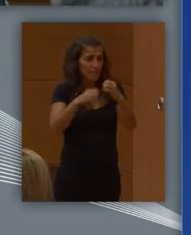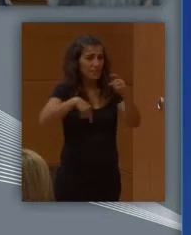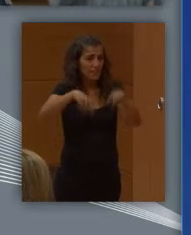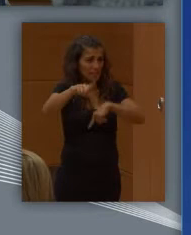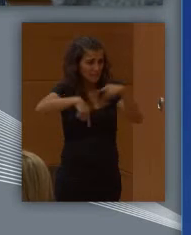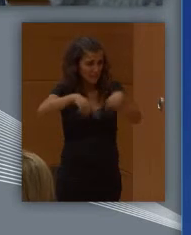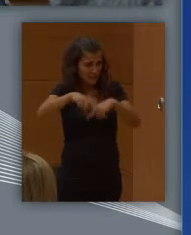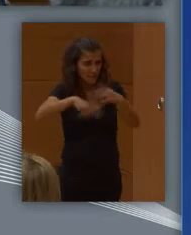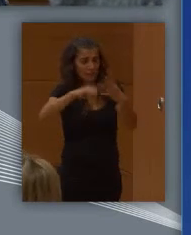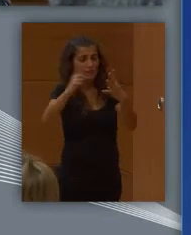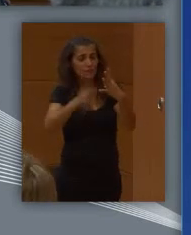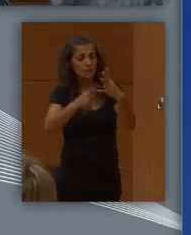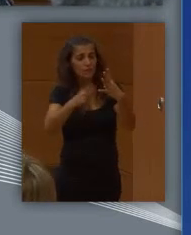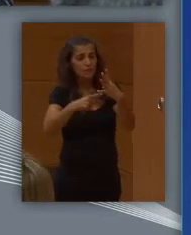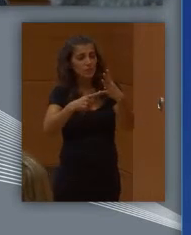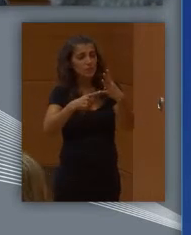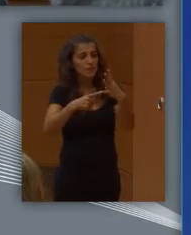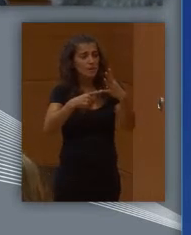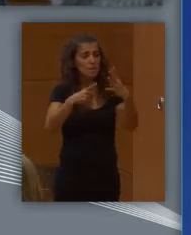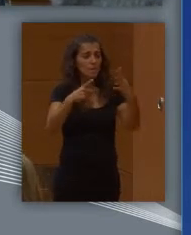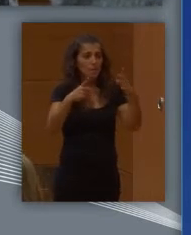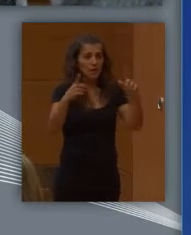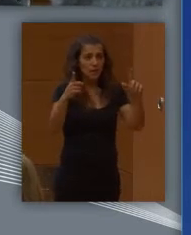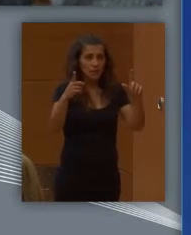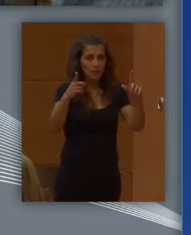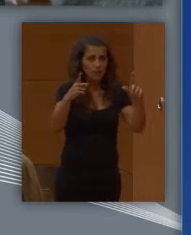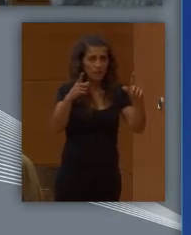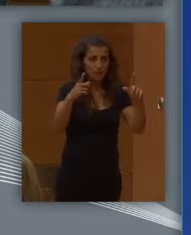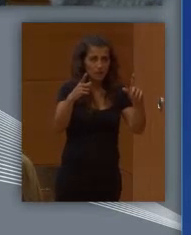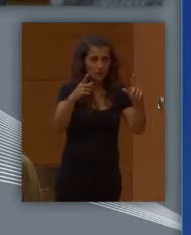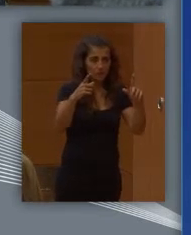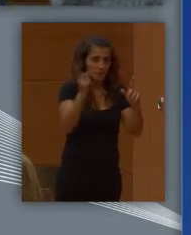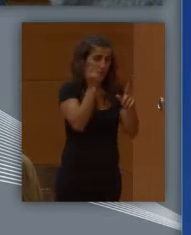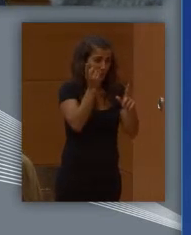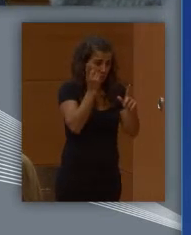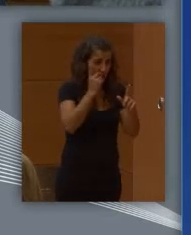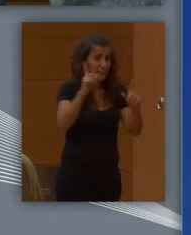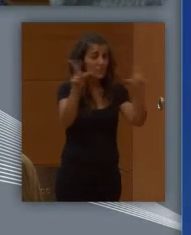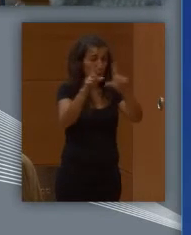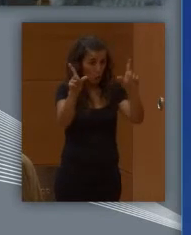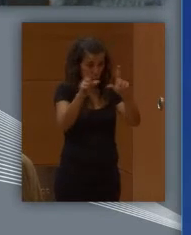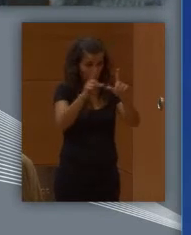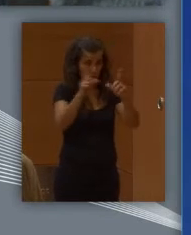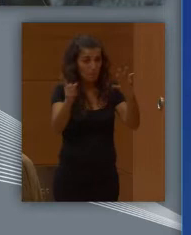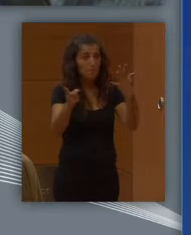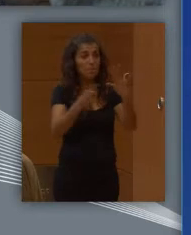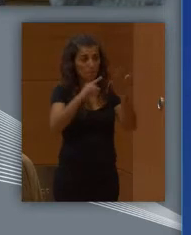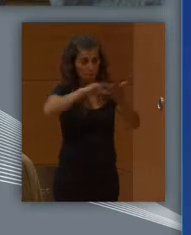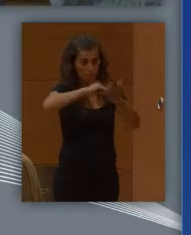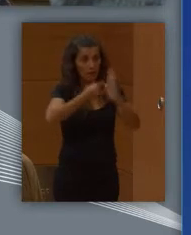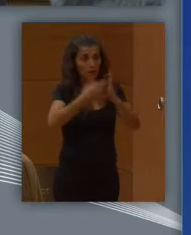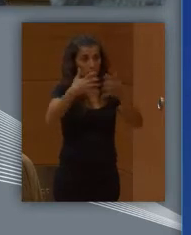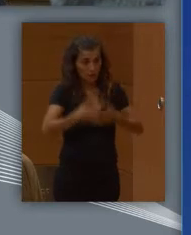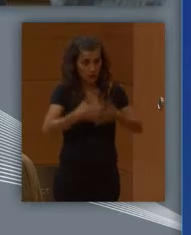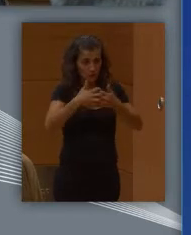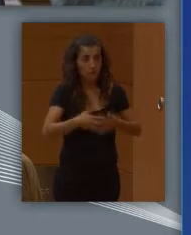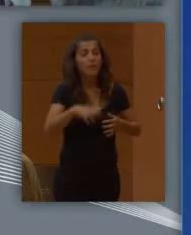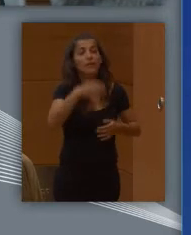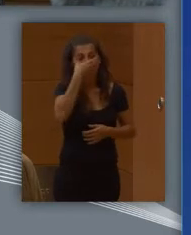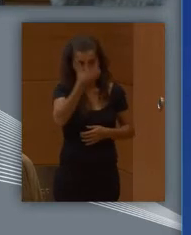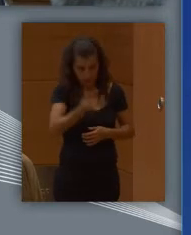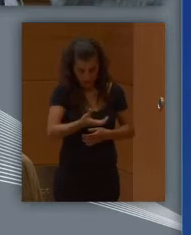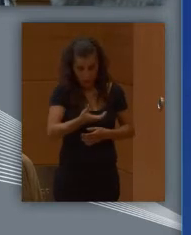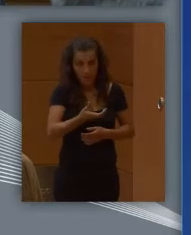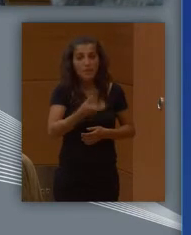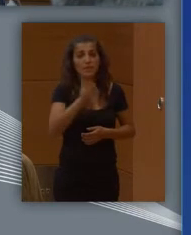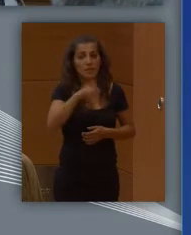Internet con Smart TV, tenemos también integración con mensajería instantánea, con la herramienta SpotBros en este caso, para bueno,